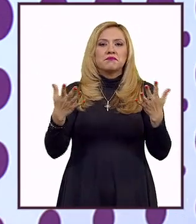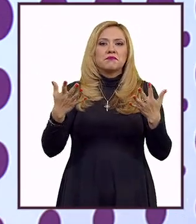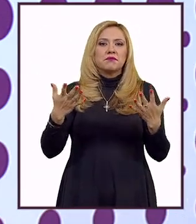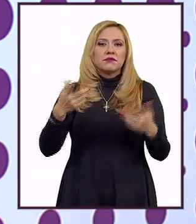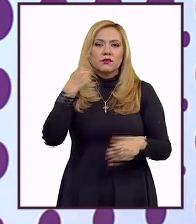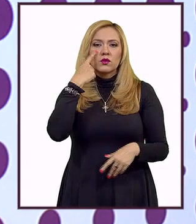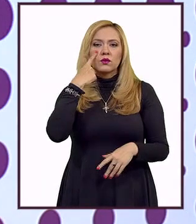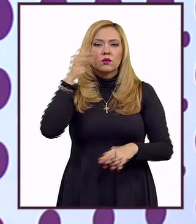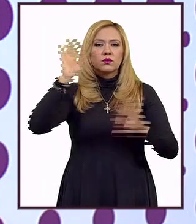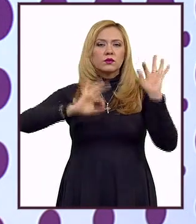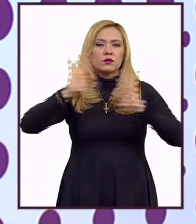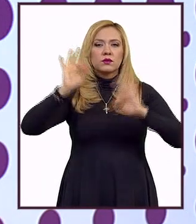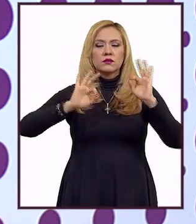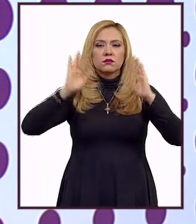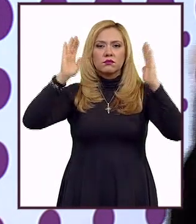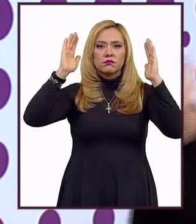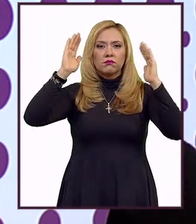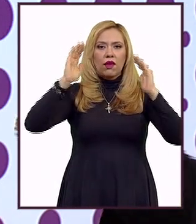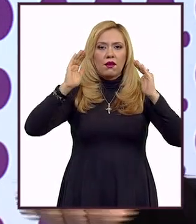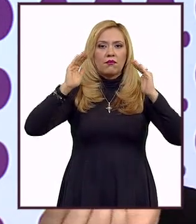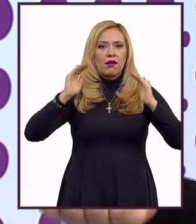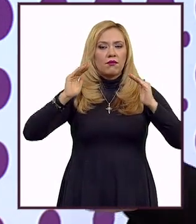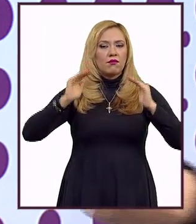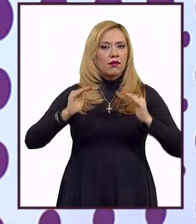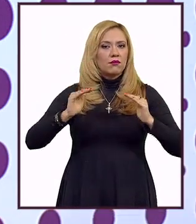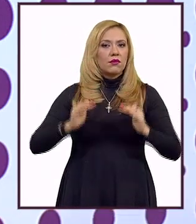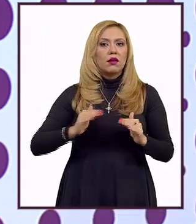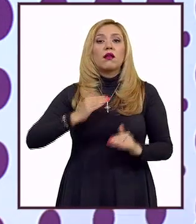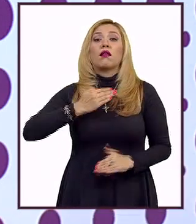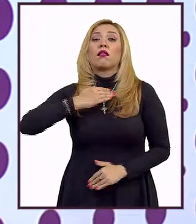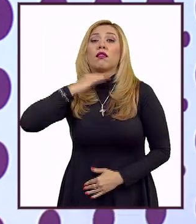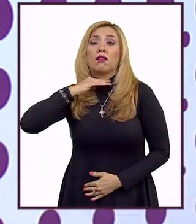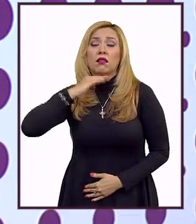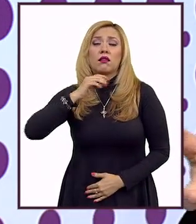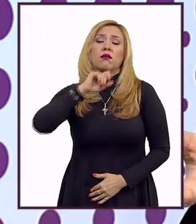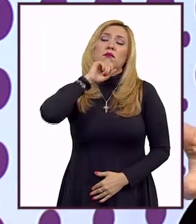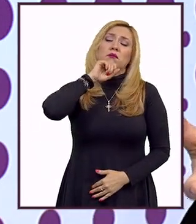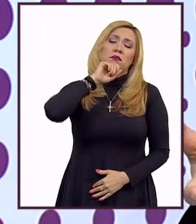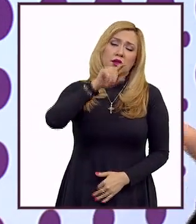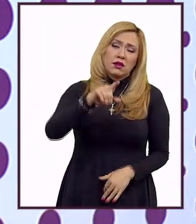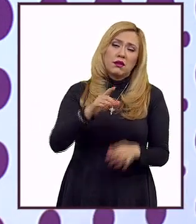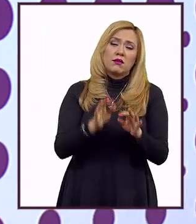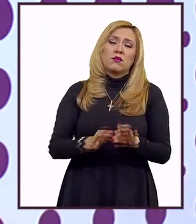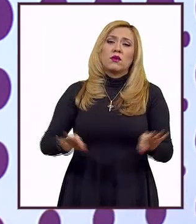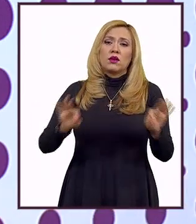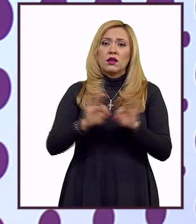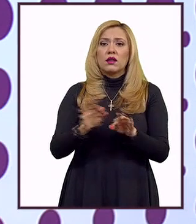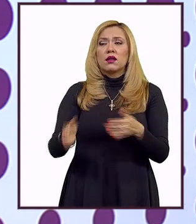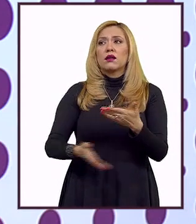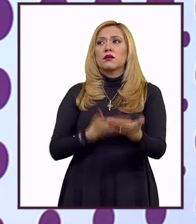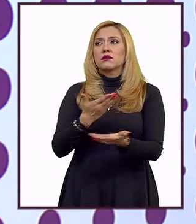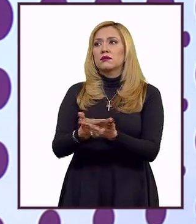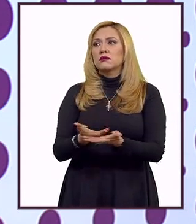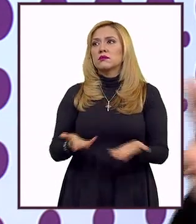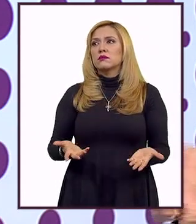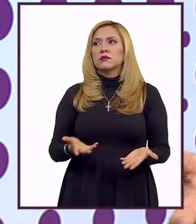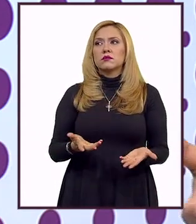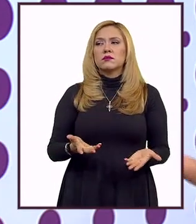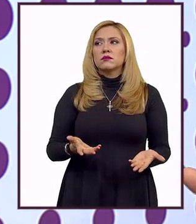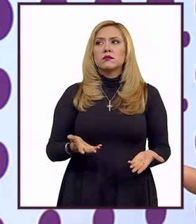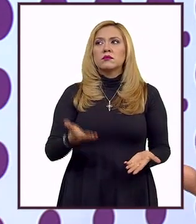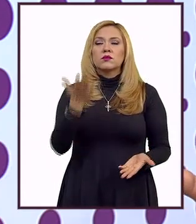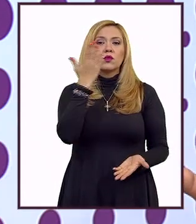que van a reducir, ¿no? Y en relación con la impunidad es importante también, Juan Carlos, pienso plantear que no existen